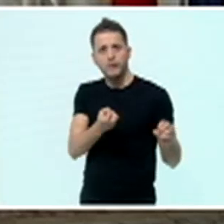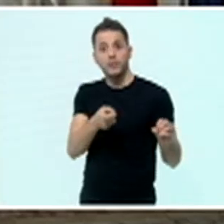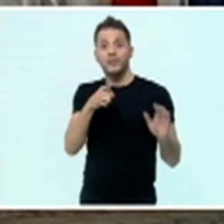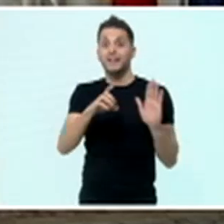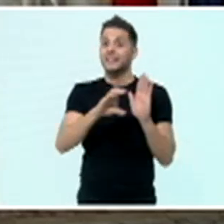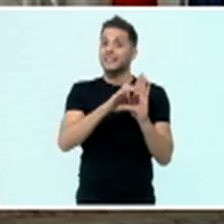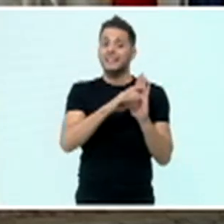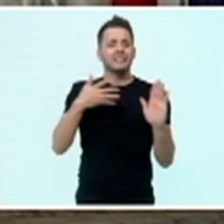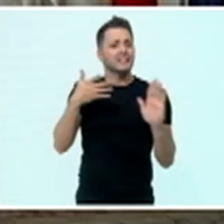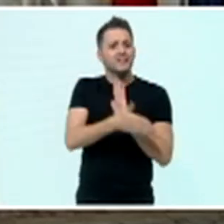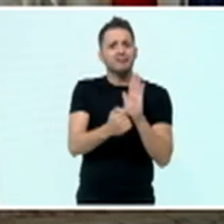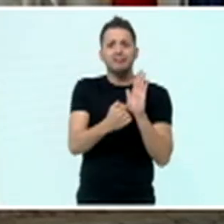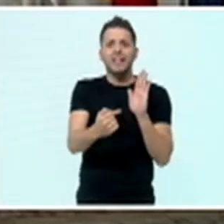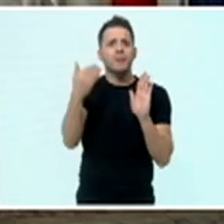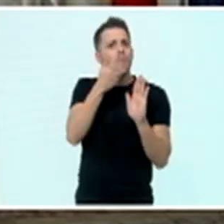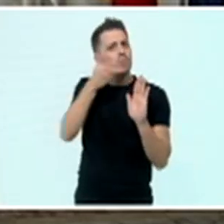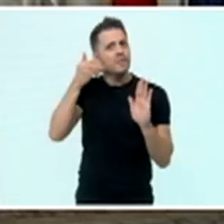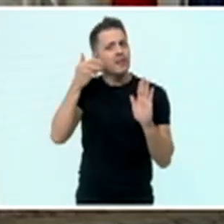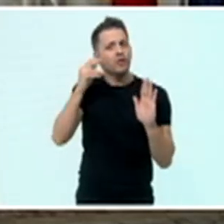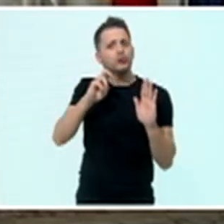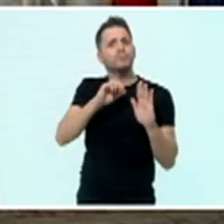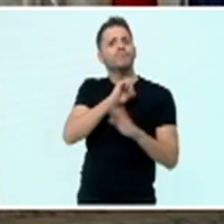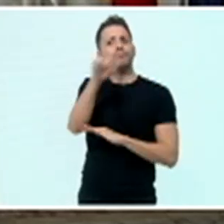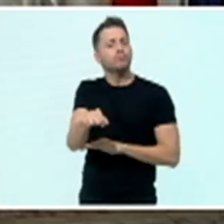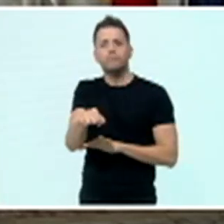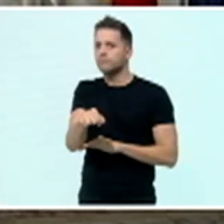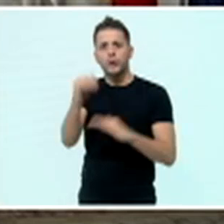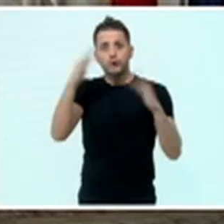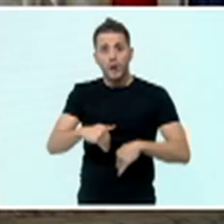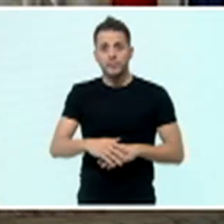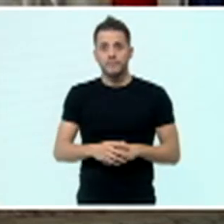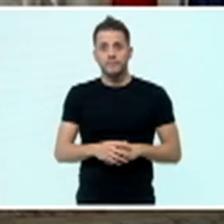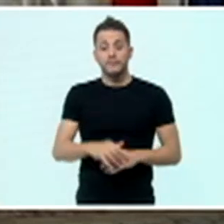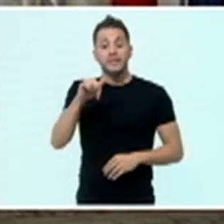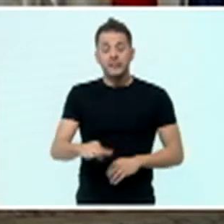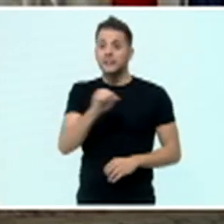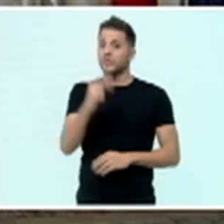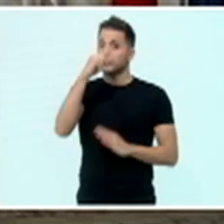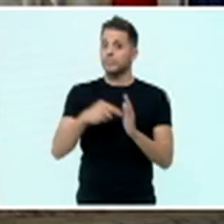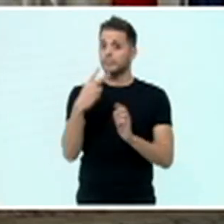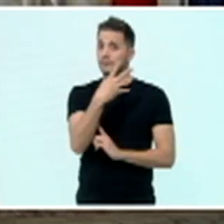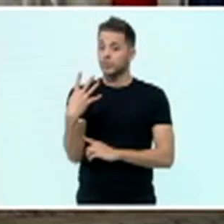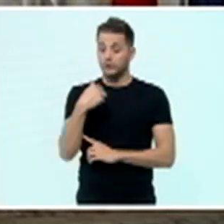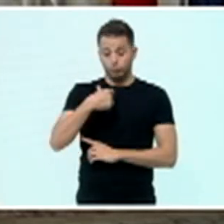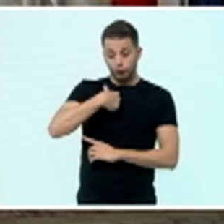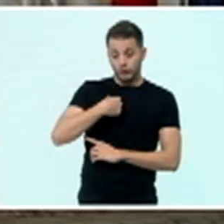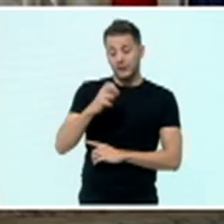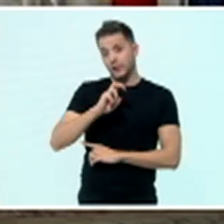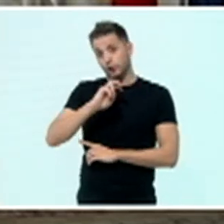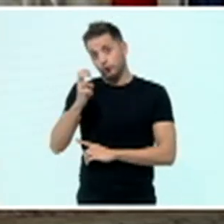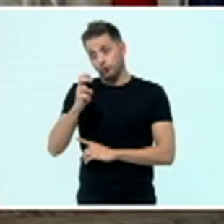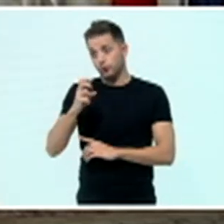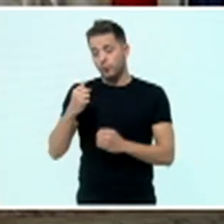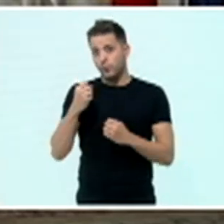los privilegios. Me va a tocar en este año 2024, sin duda, a mí y a otros muchos, espero que con una gran fuerza social